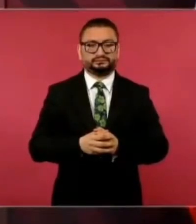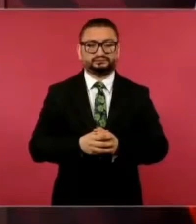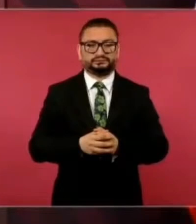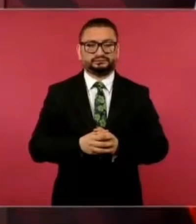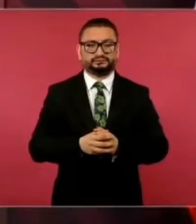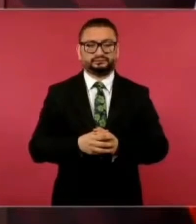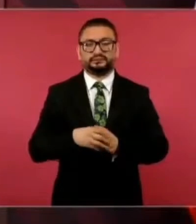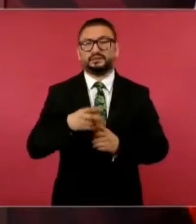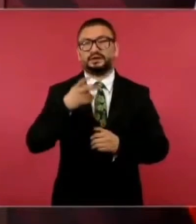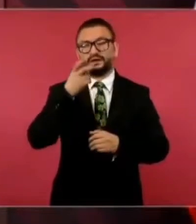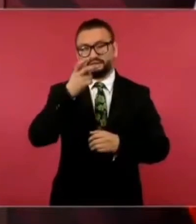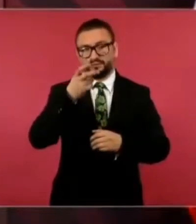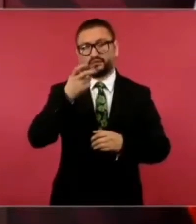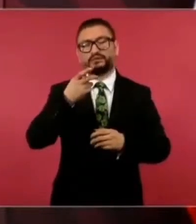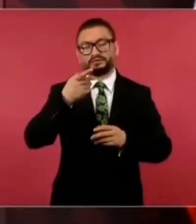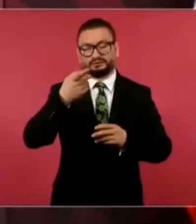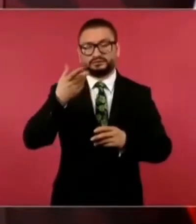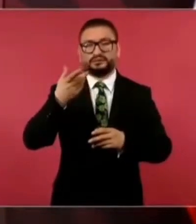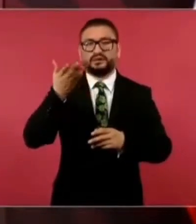echaron a andar esa